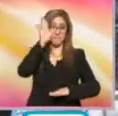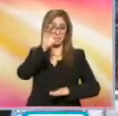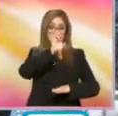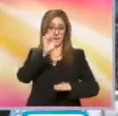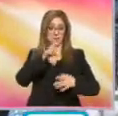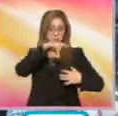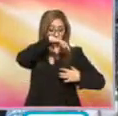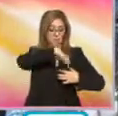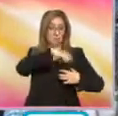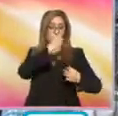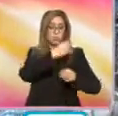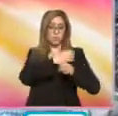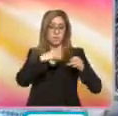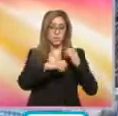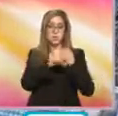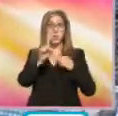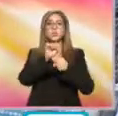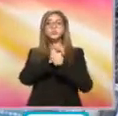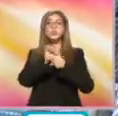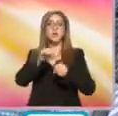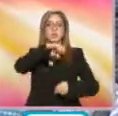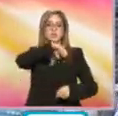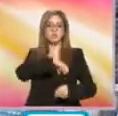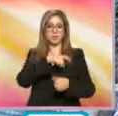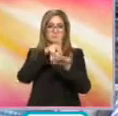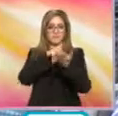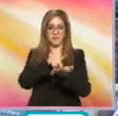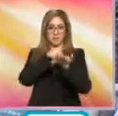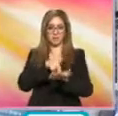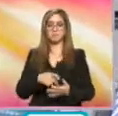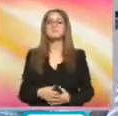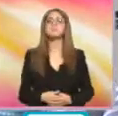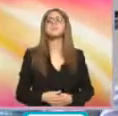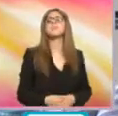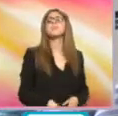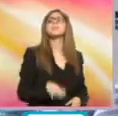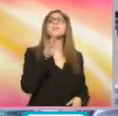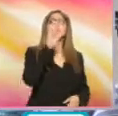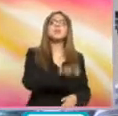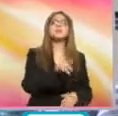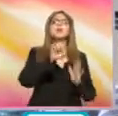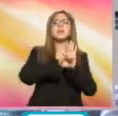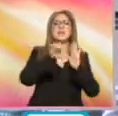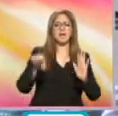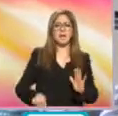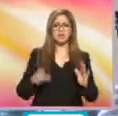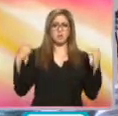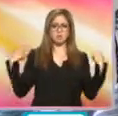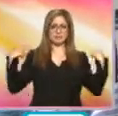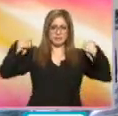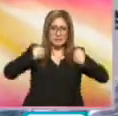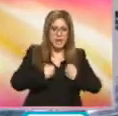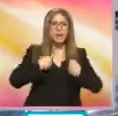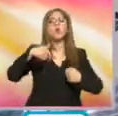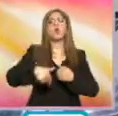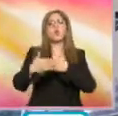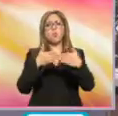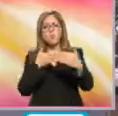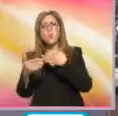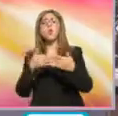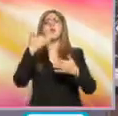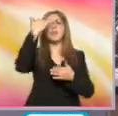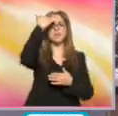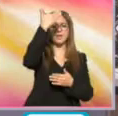presentación. Nada. Imagínate. Nada. Oye, Wendy, ¿qué hay, por ejemplo, con los sacos que dependiendo de la moda y dependiendo de la temporada, pues vienen